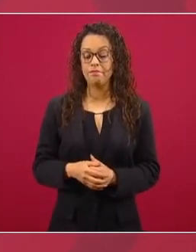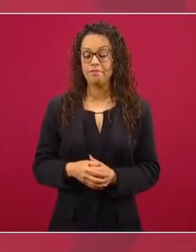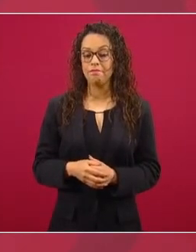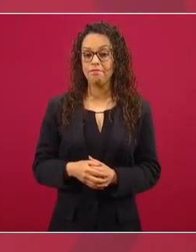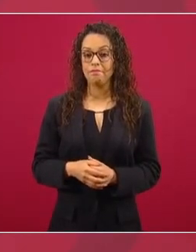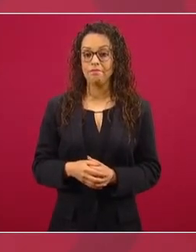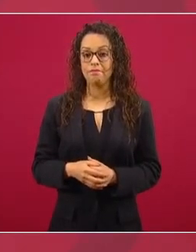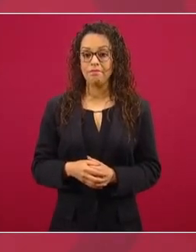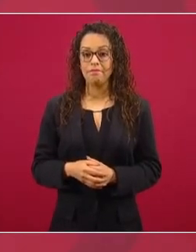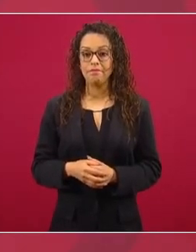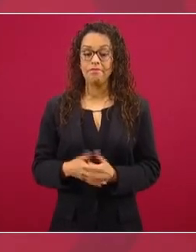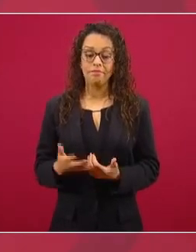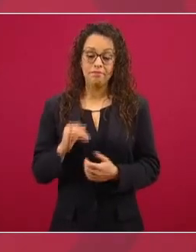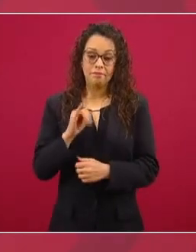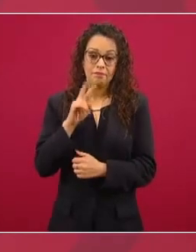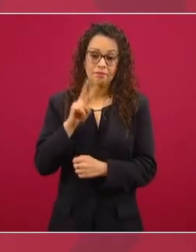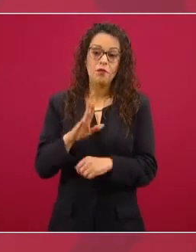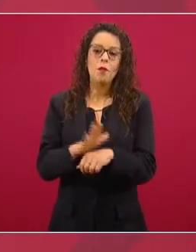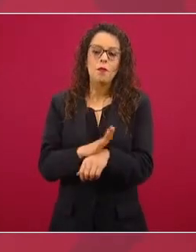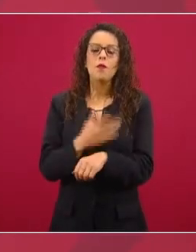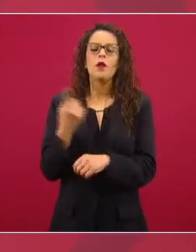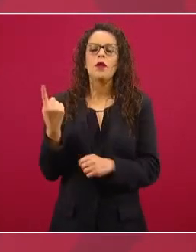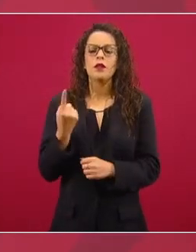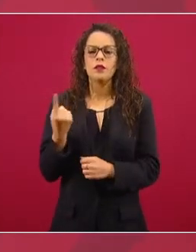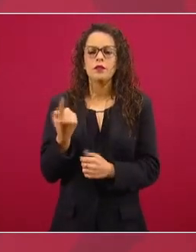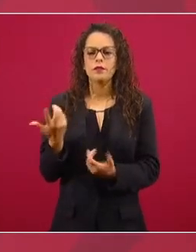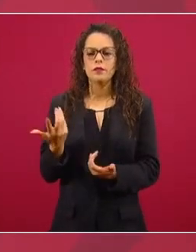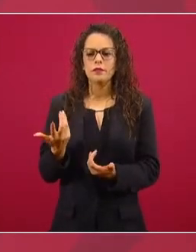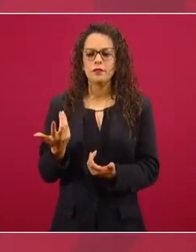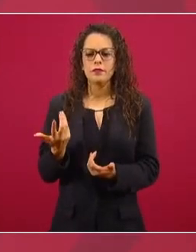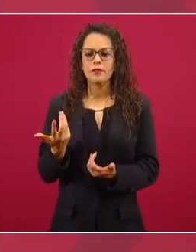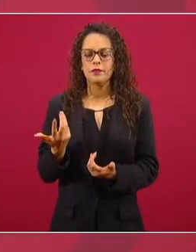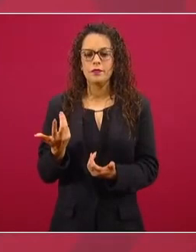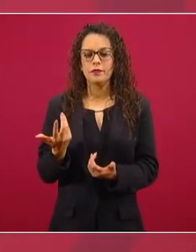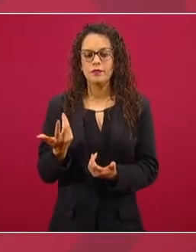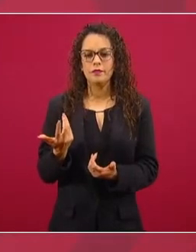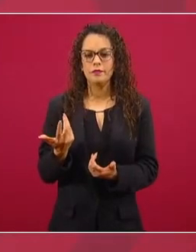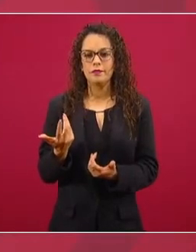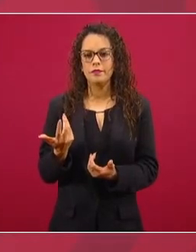Porque era demasiada